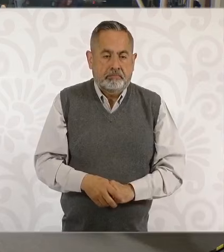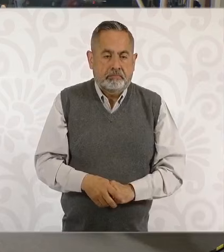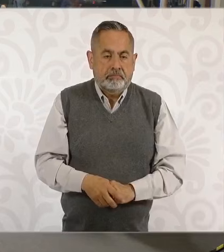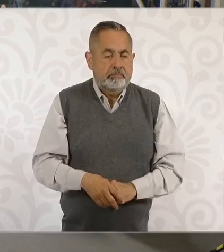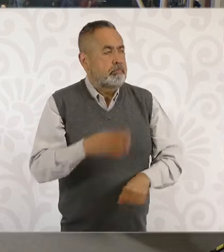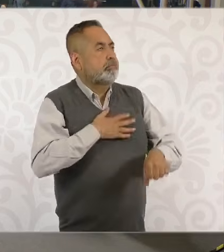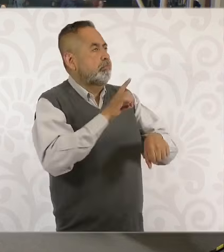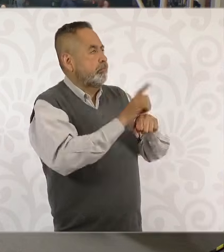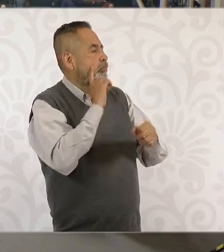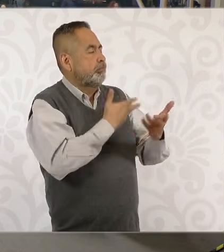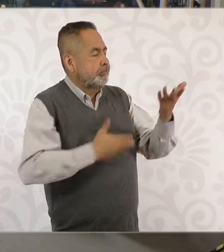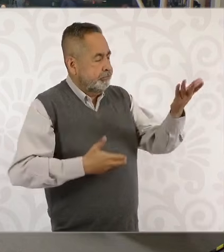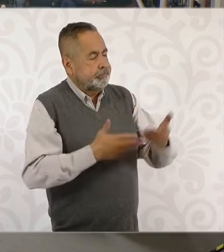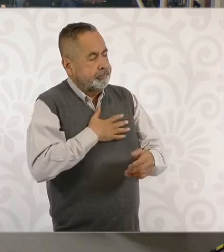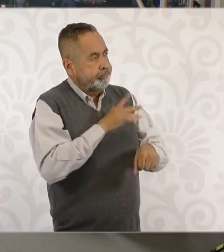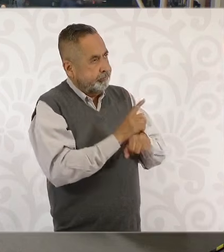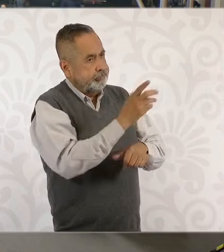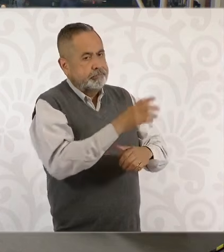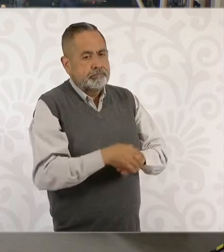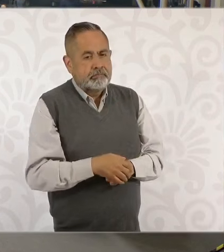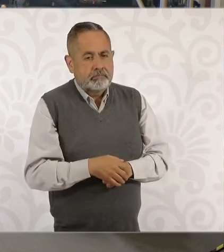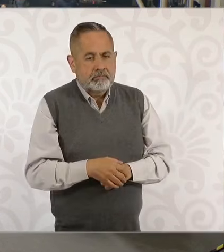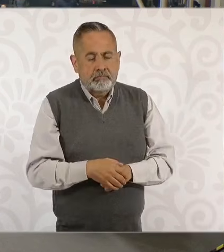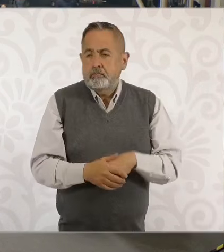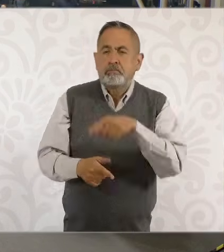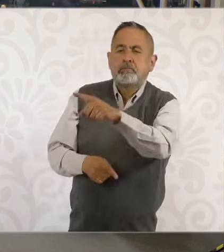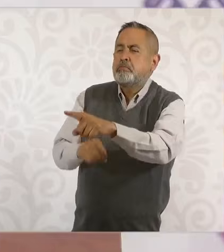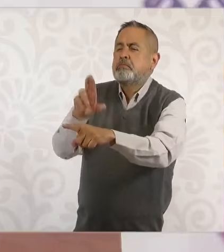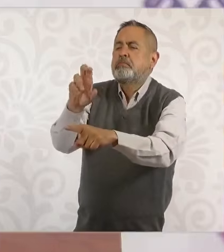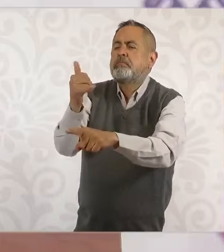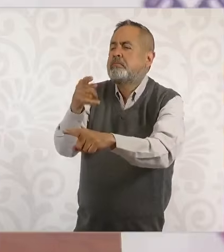Buenos días, presidenta. Tú eres favorita, Reina.